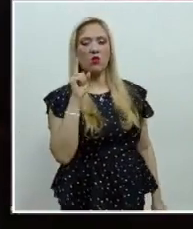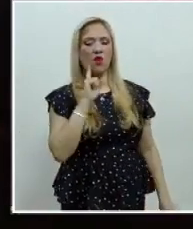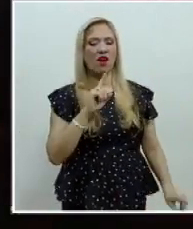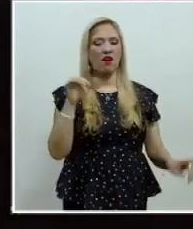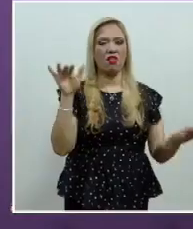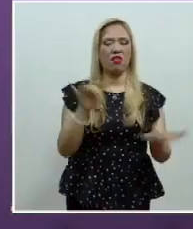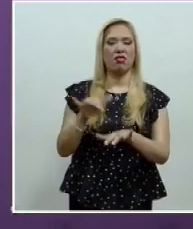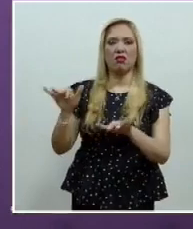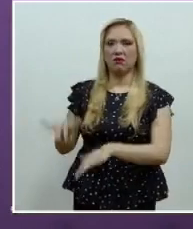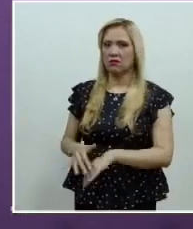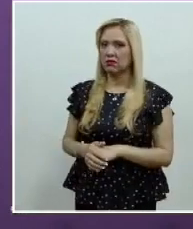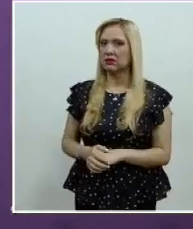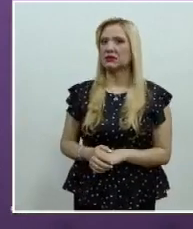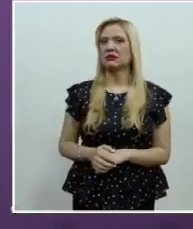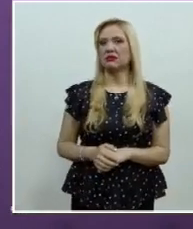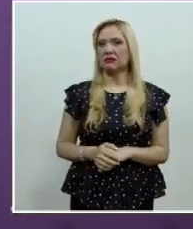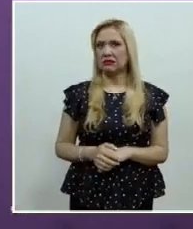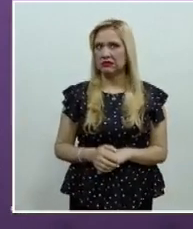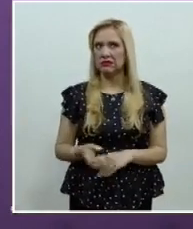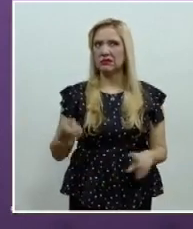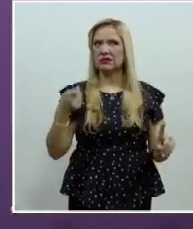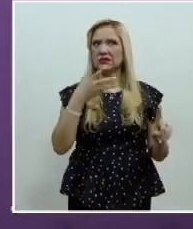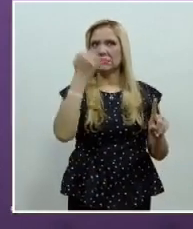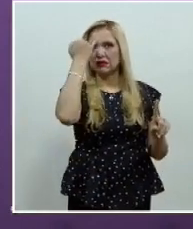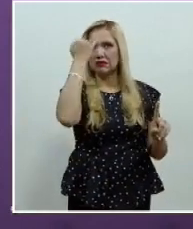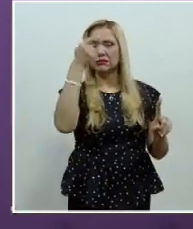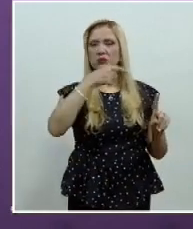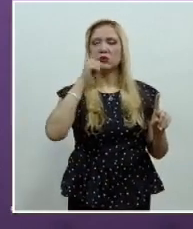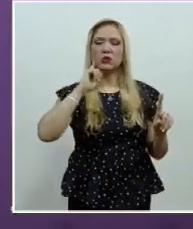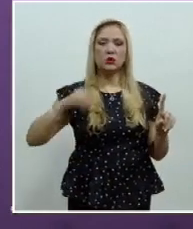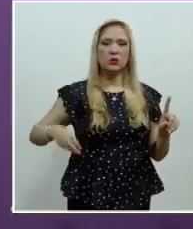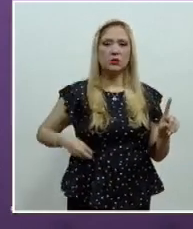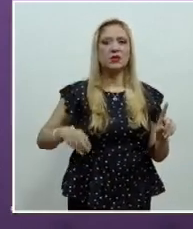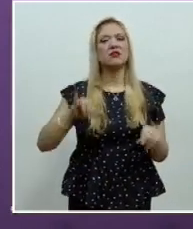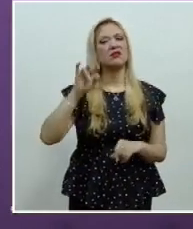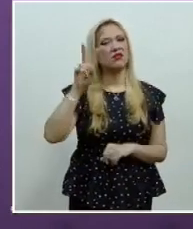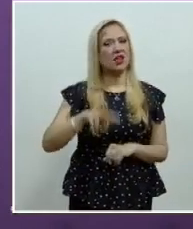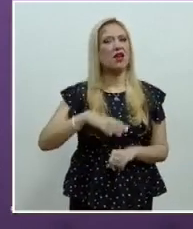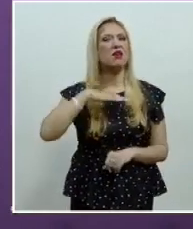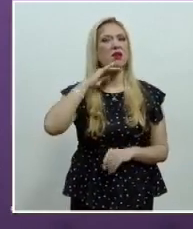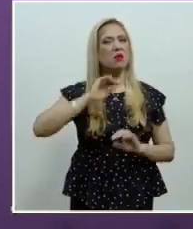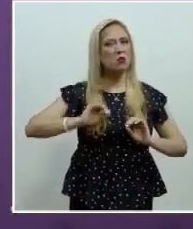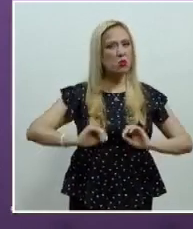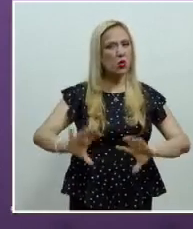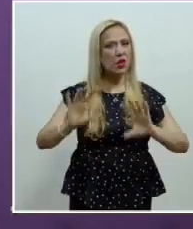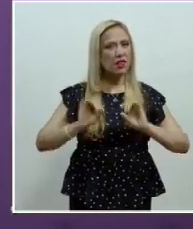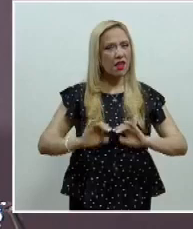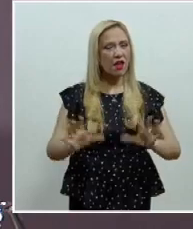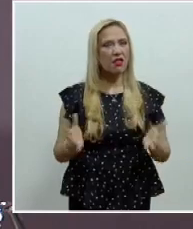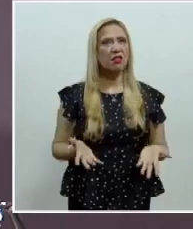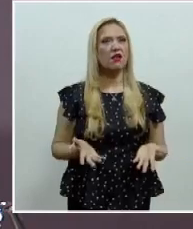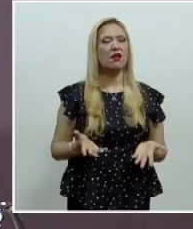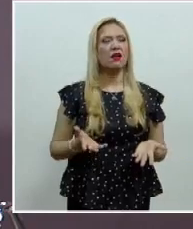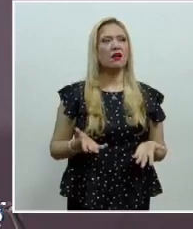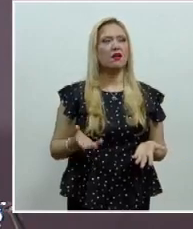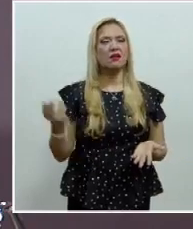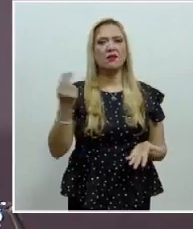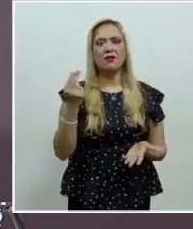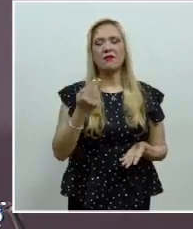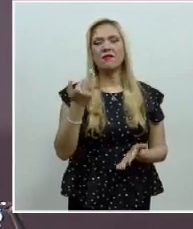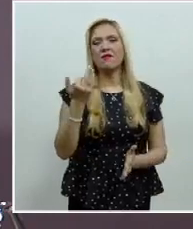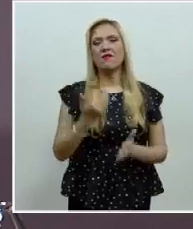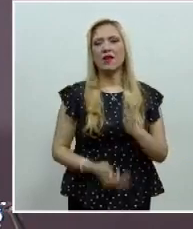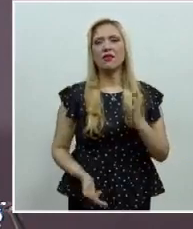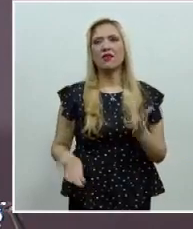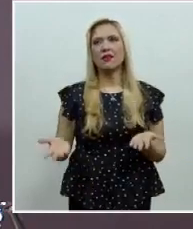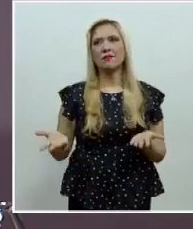esto que mencionas, fiscal, en un principio la impunidad y esta parte de no aceptar, ¿no? Que no